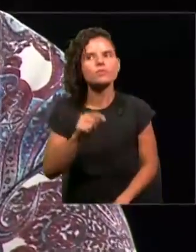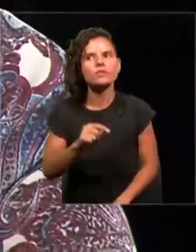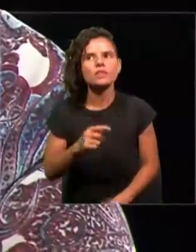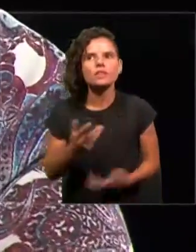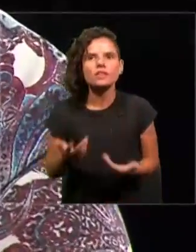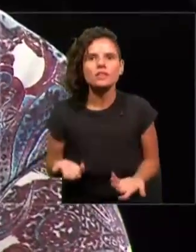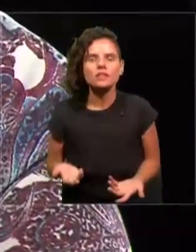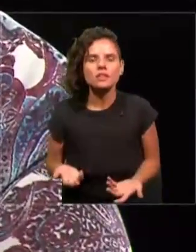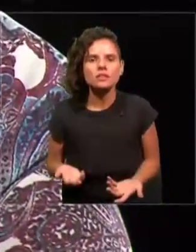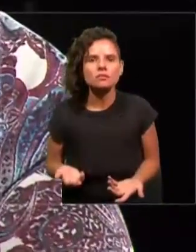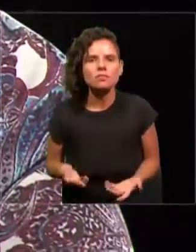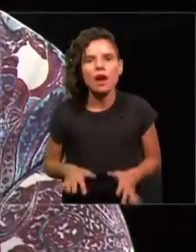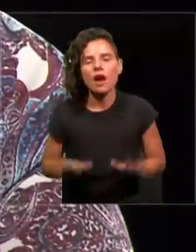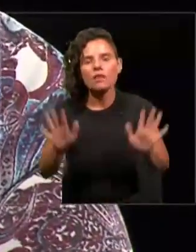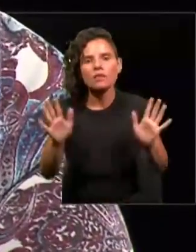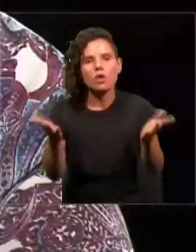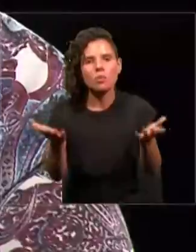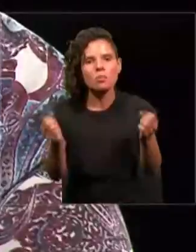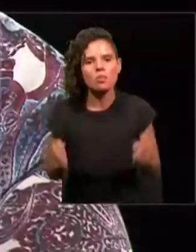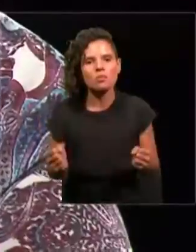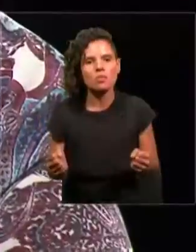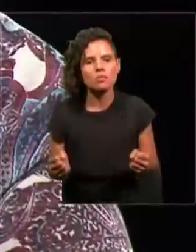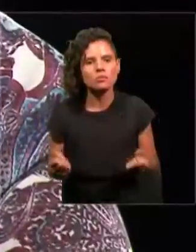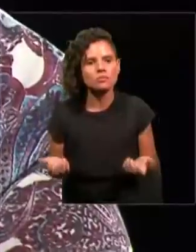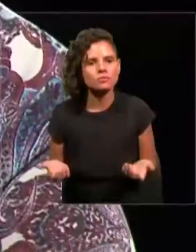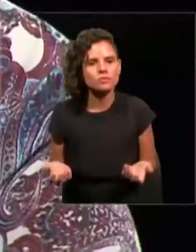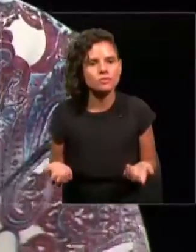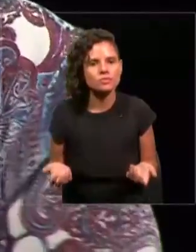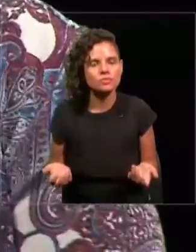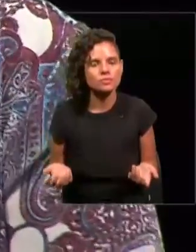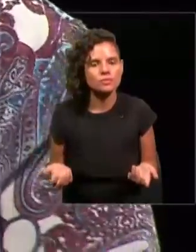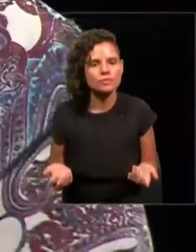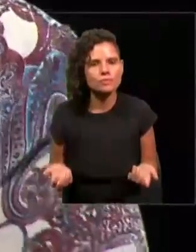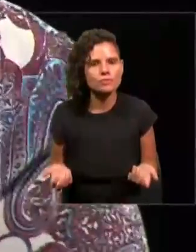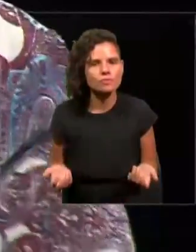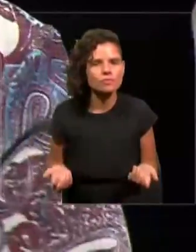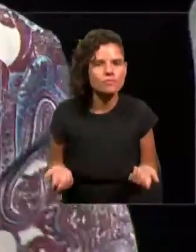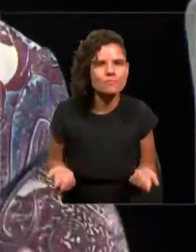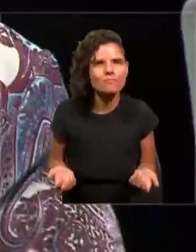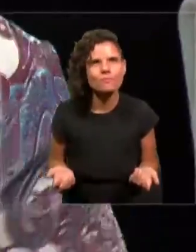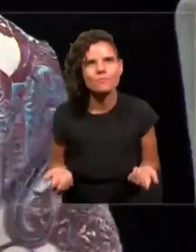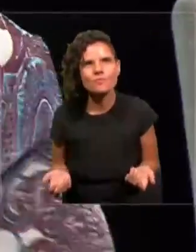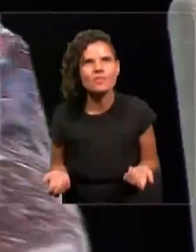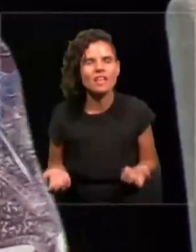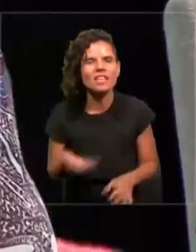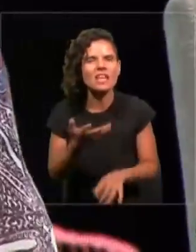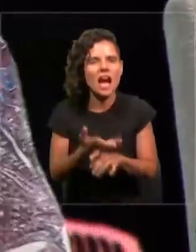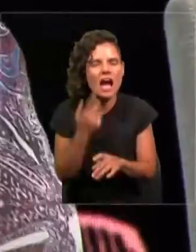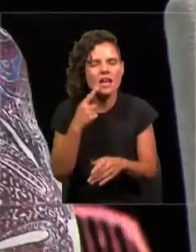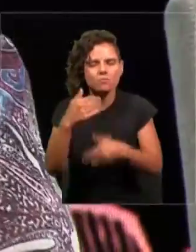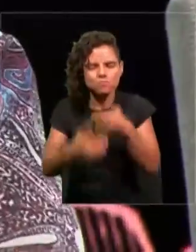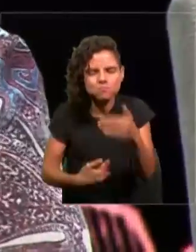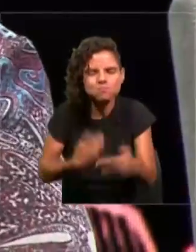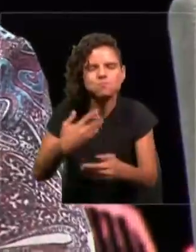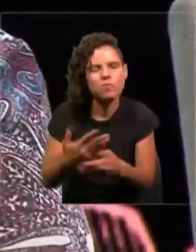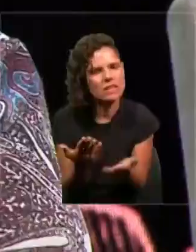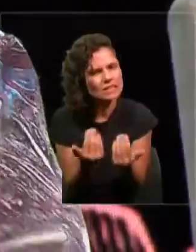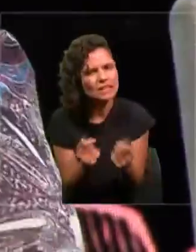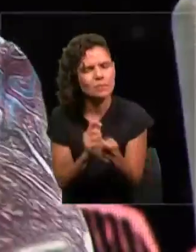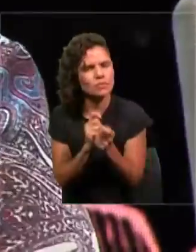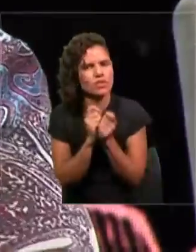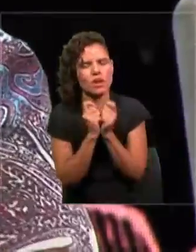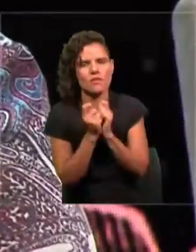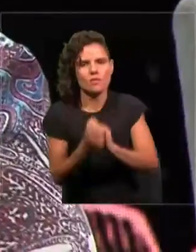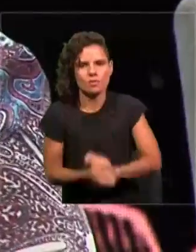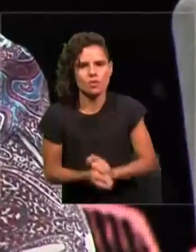cómo tramitamos la necesaria, es decir, la necesaria transformación. De esto estamos hablando, de